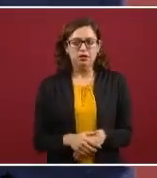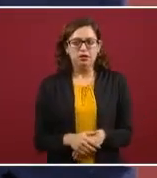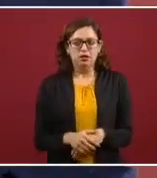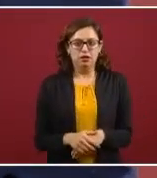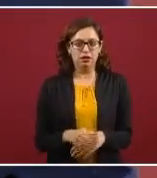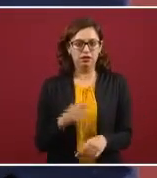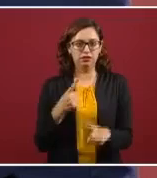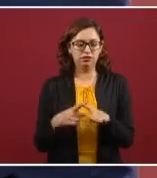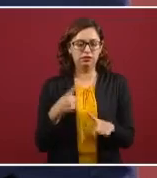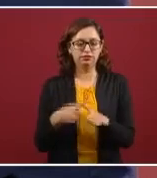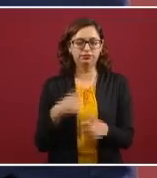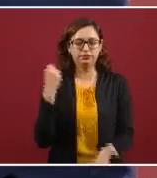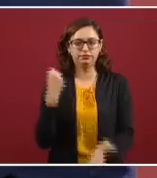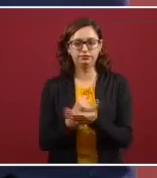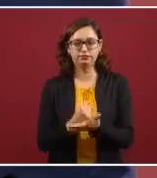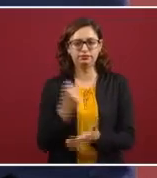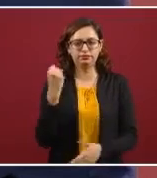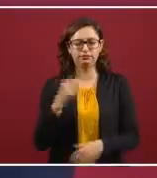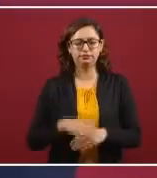hizo.